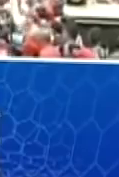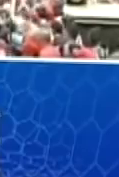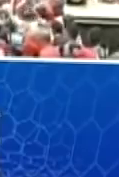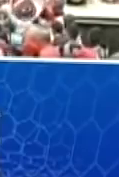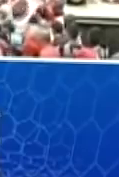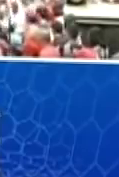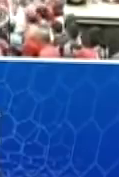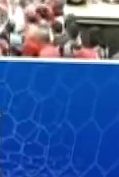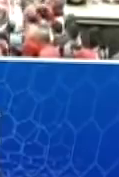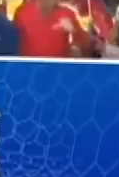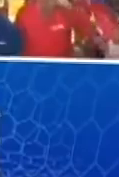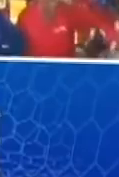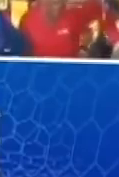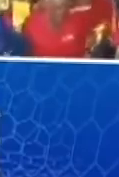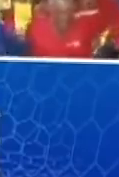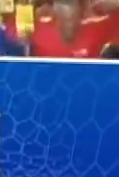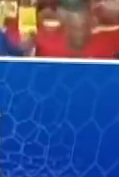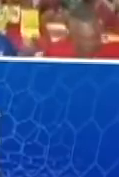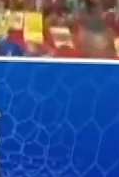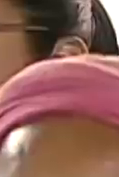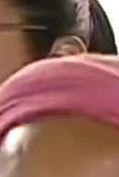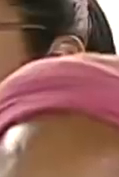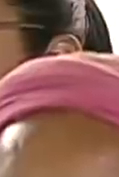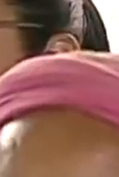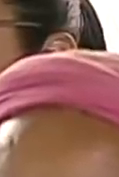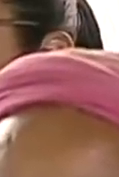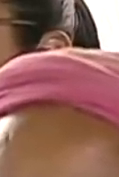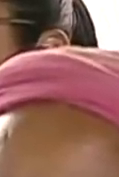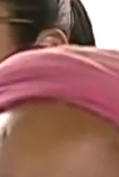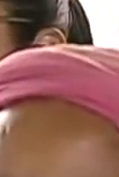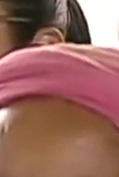Y lo digo, como a mí me gusta decirlo,